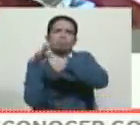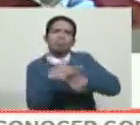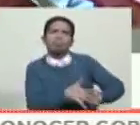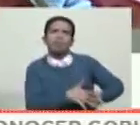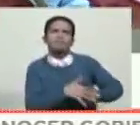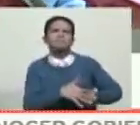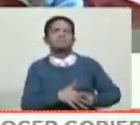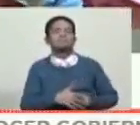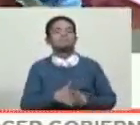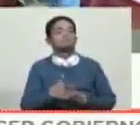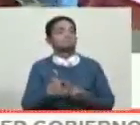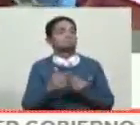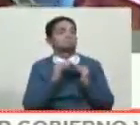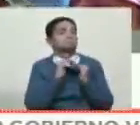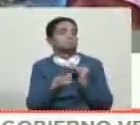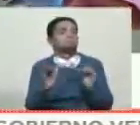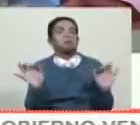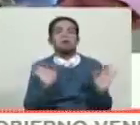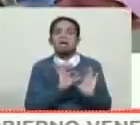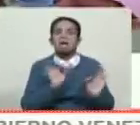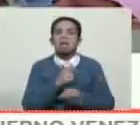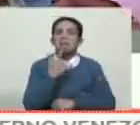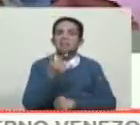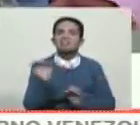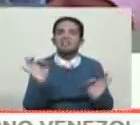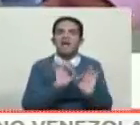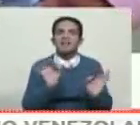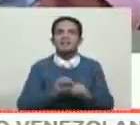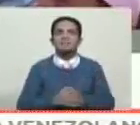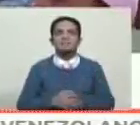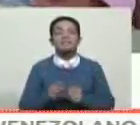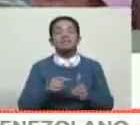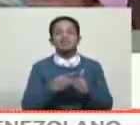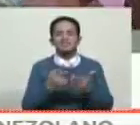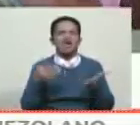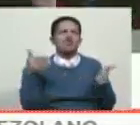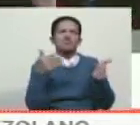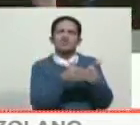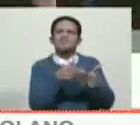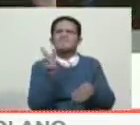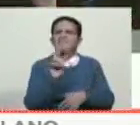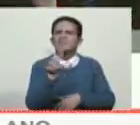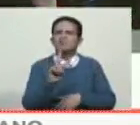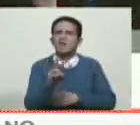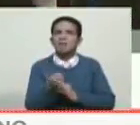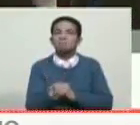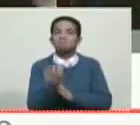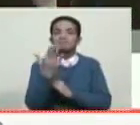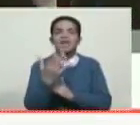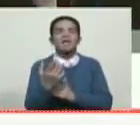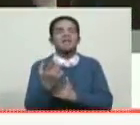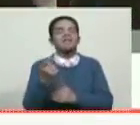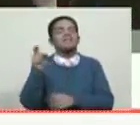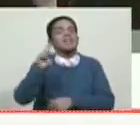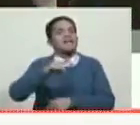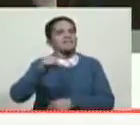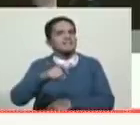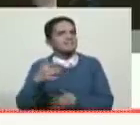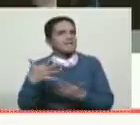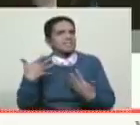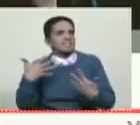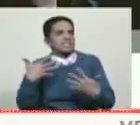y no pasaría nada. Por eso contra Venezuela necesitan crear los falsos positivos. Y por